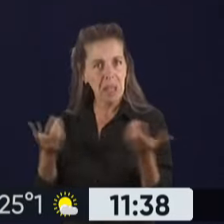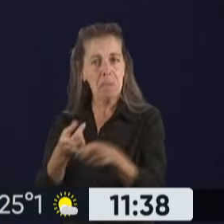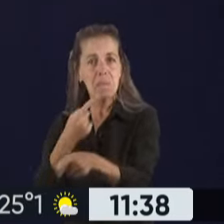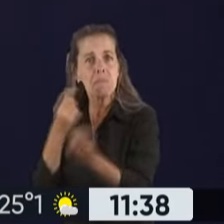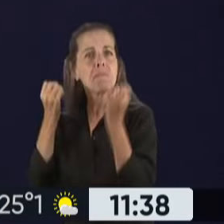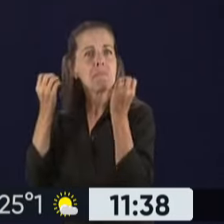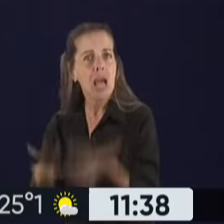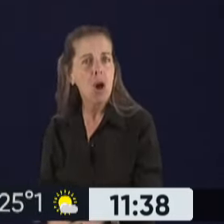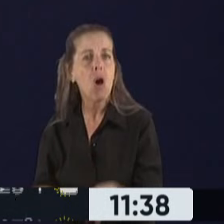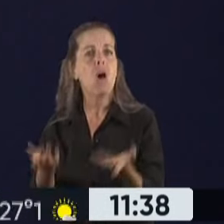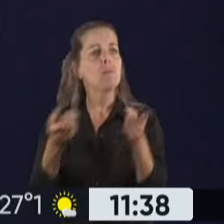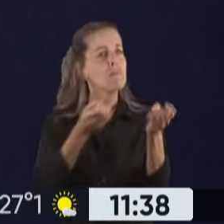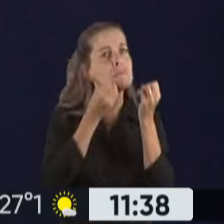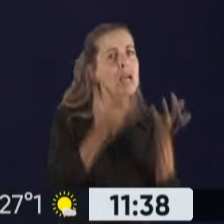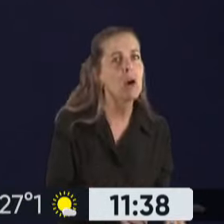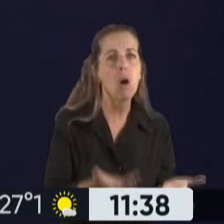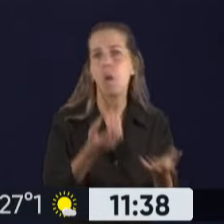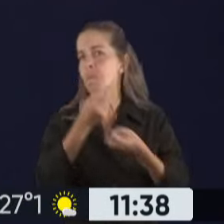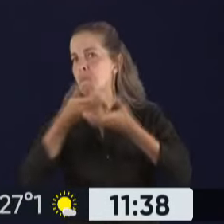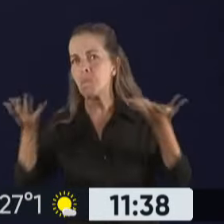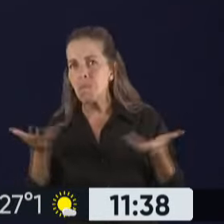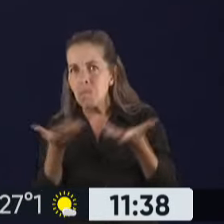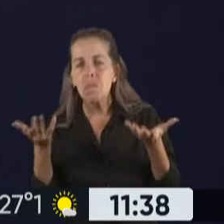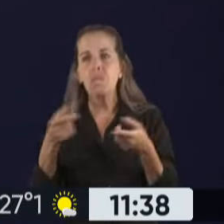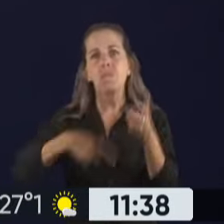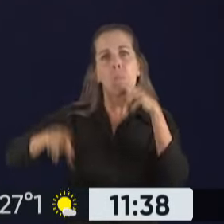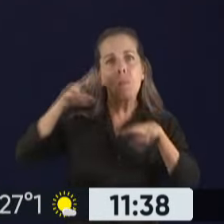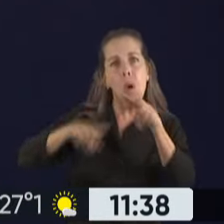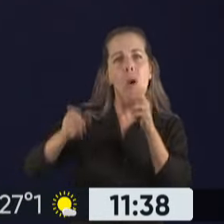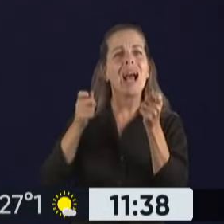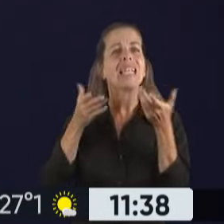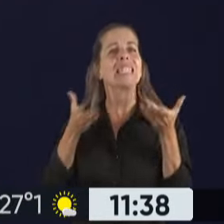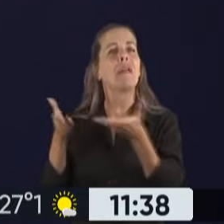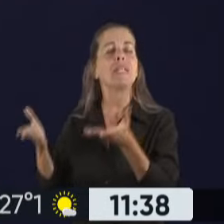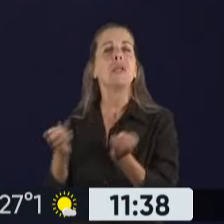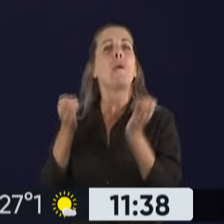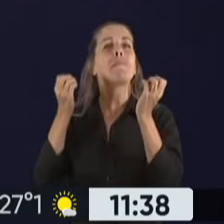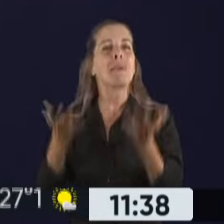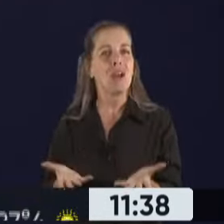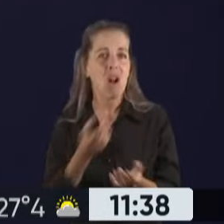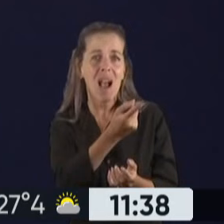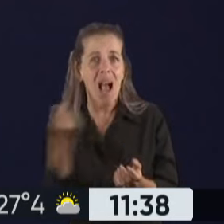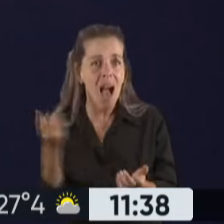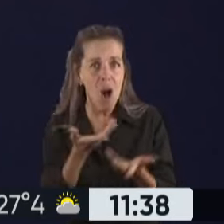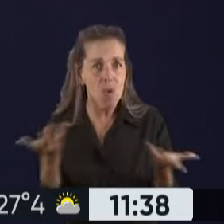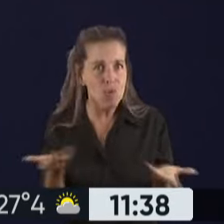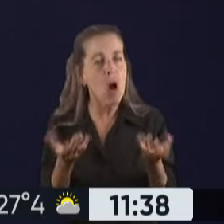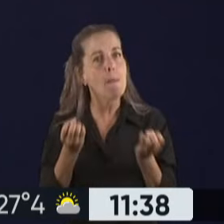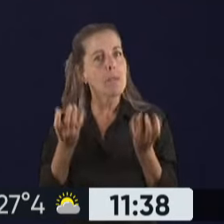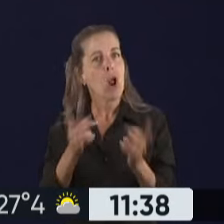o donde encuentren la mejor eh lo que considere cada uno de los trabajadores la la mejor la mejor